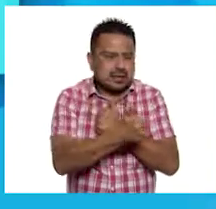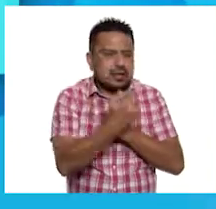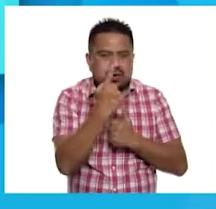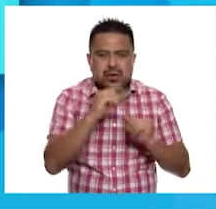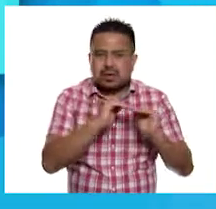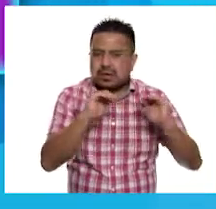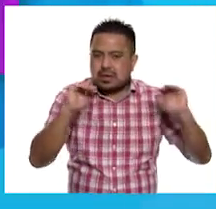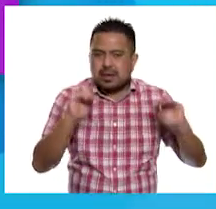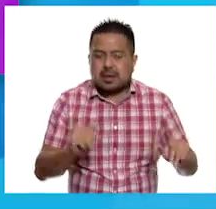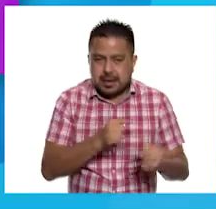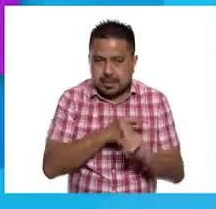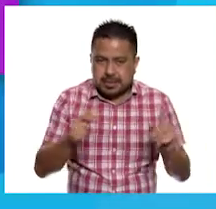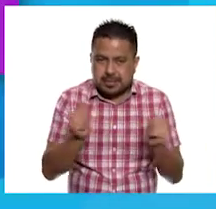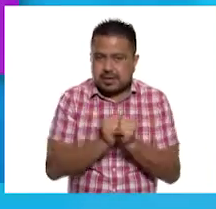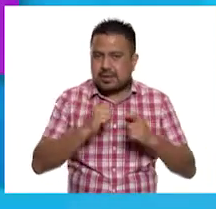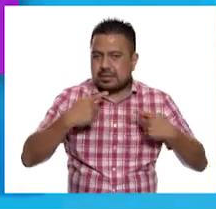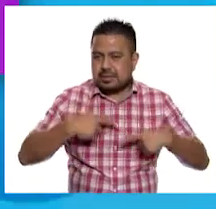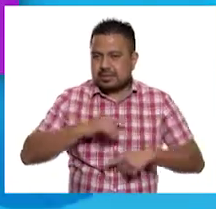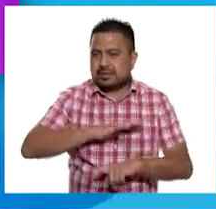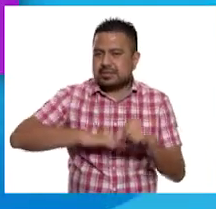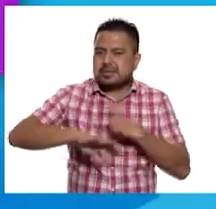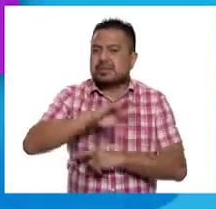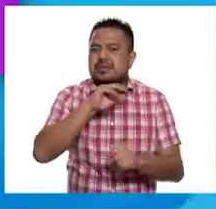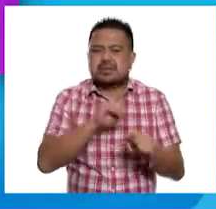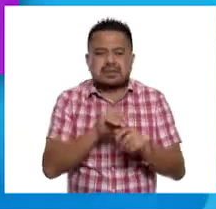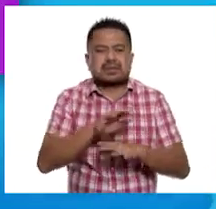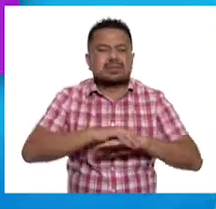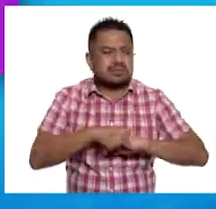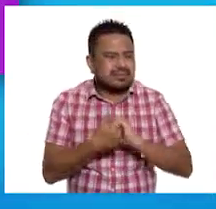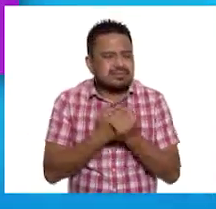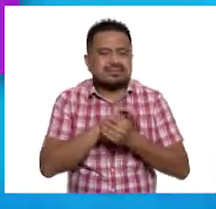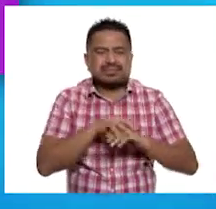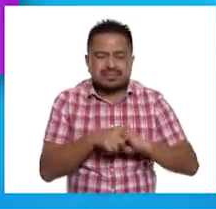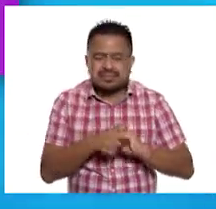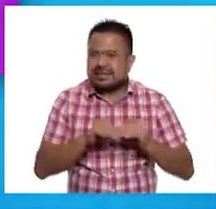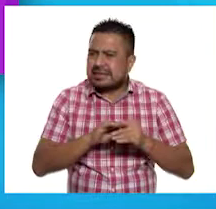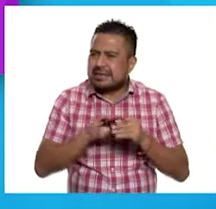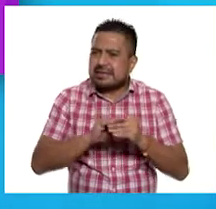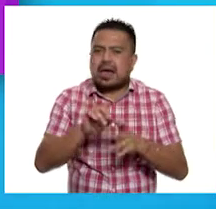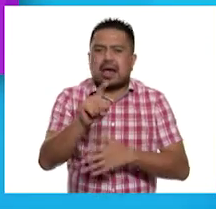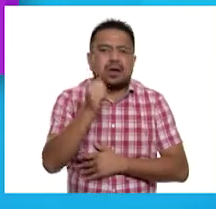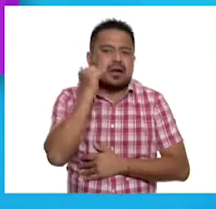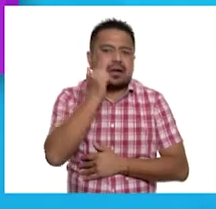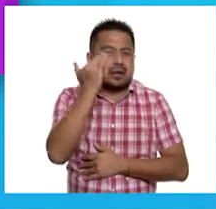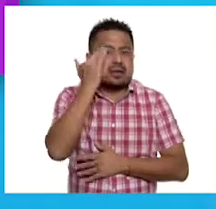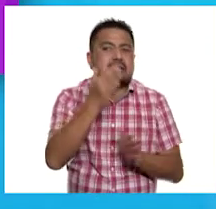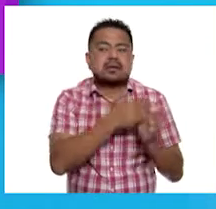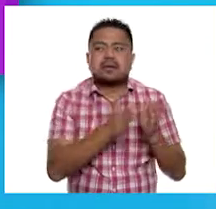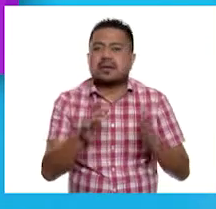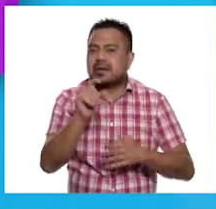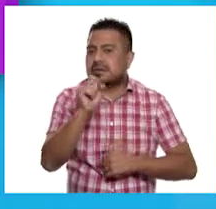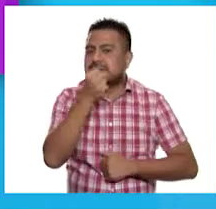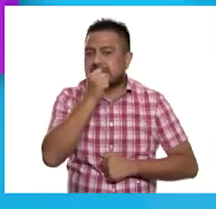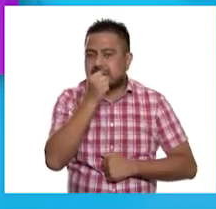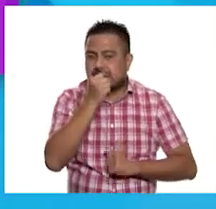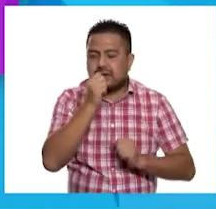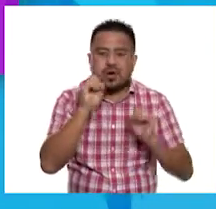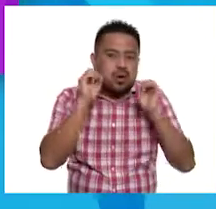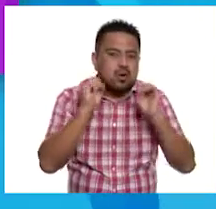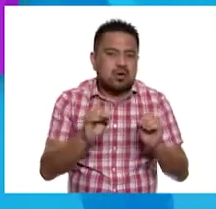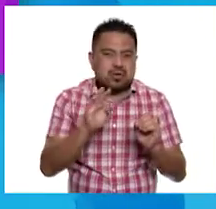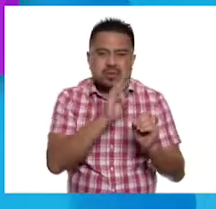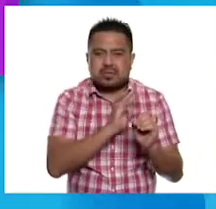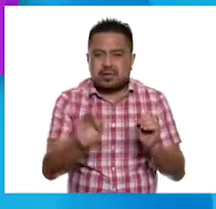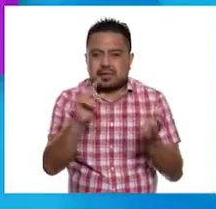metro y medio entre tú y los demás. Lávate las manos muy seguido con agua y jabón por lo menos durante 20 segundos o